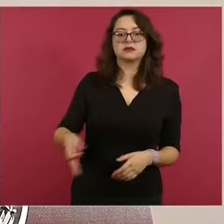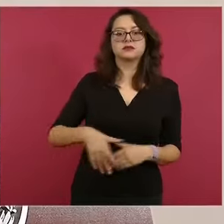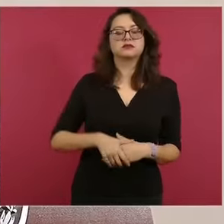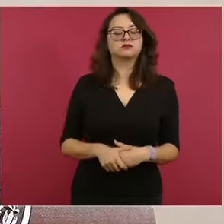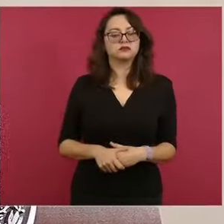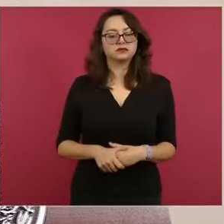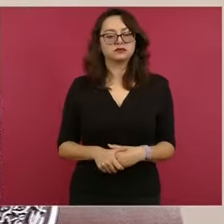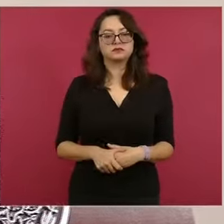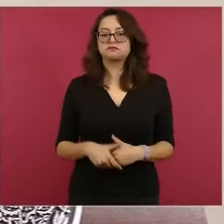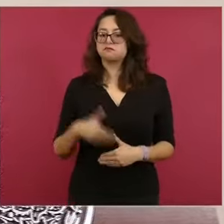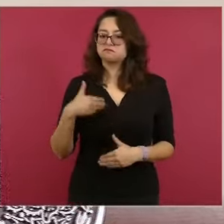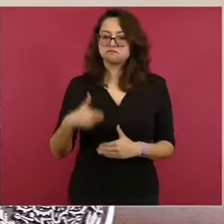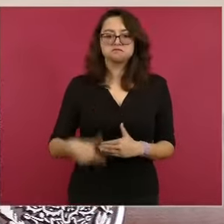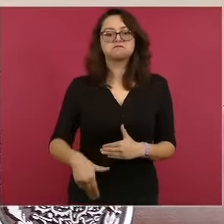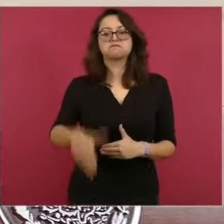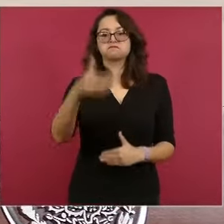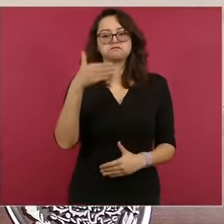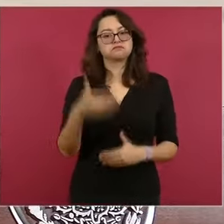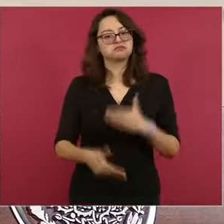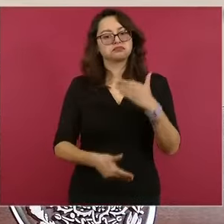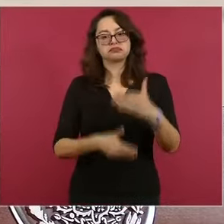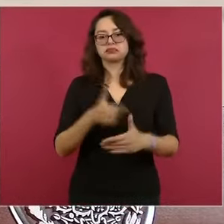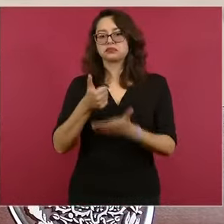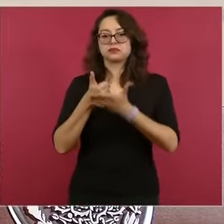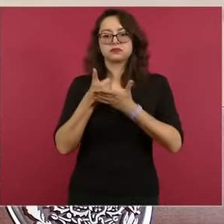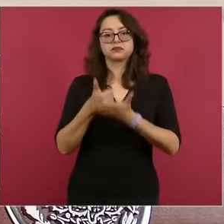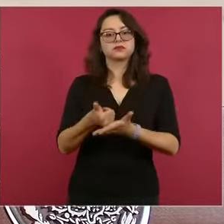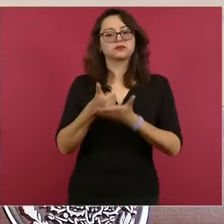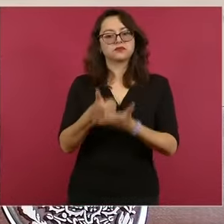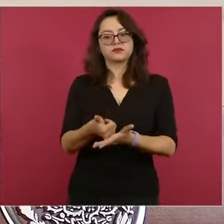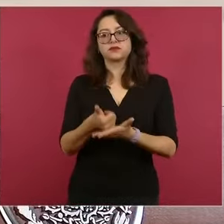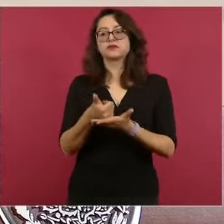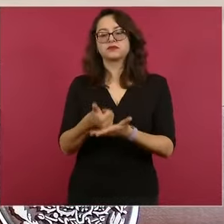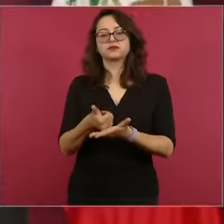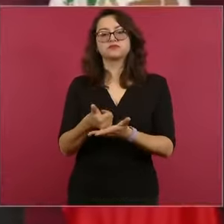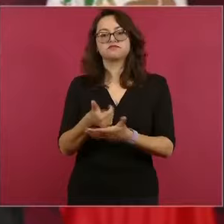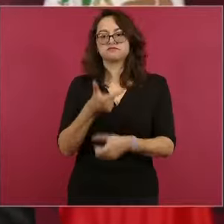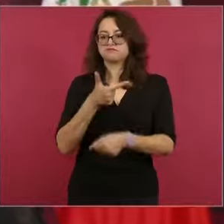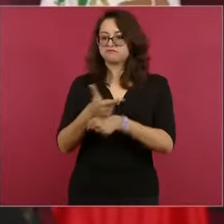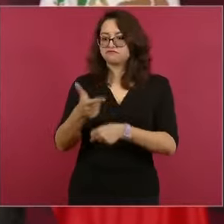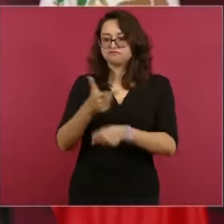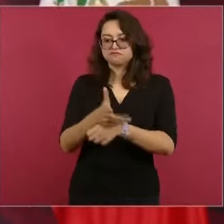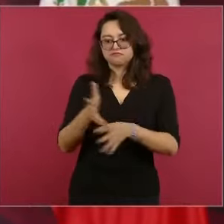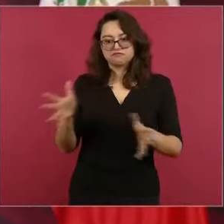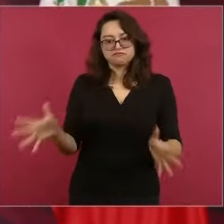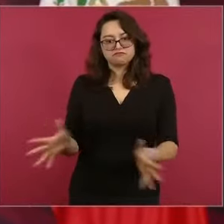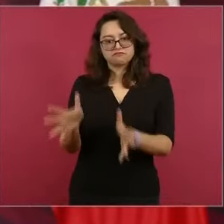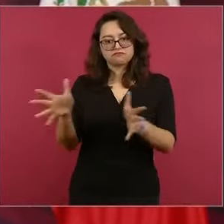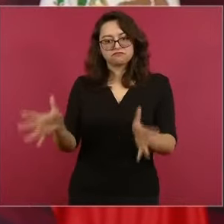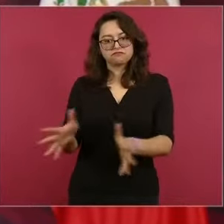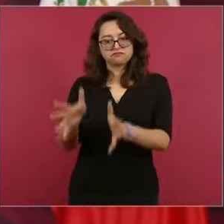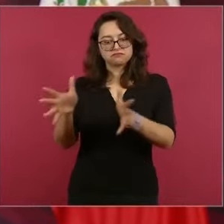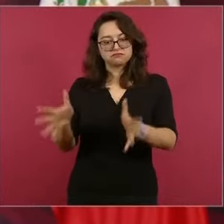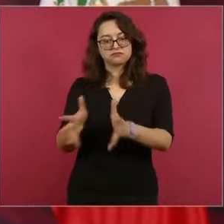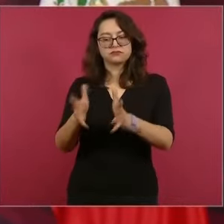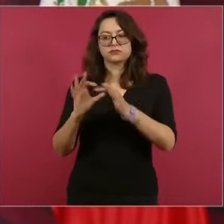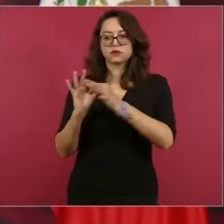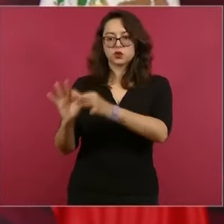y vamos a ayudar a Guatemala, y va a ser